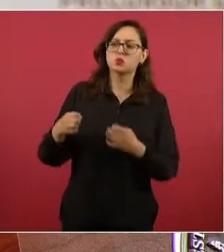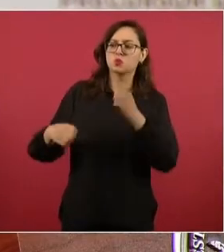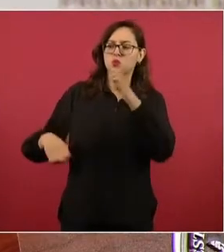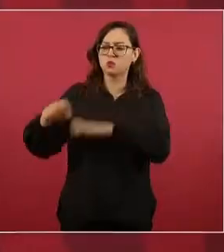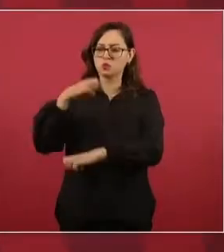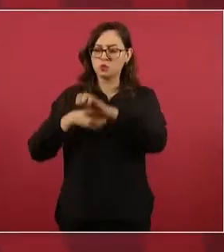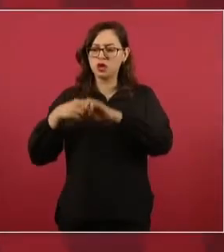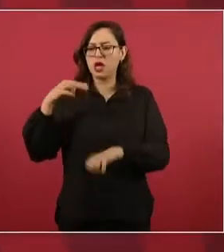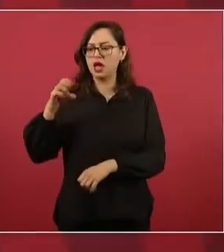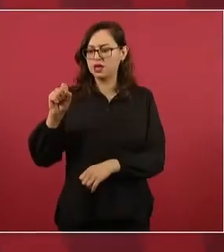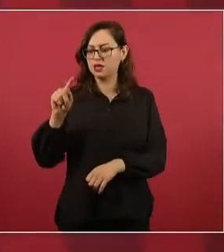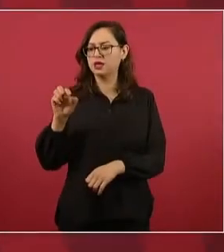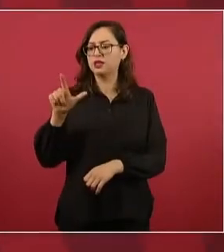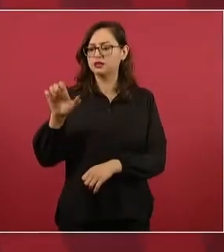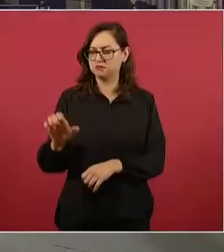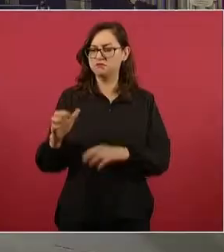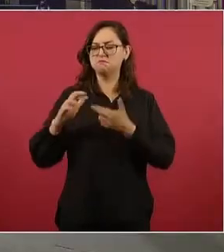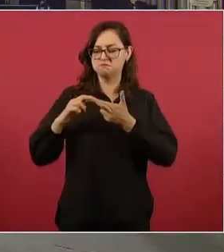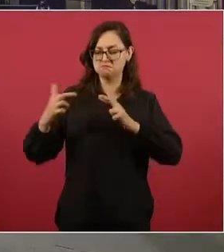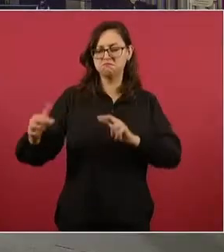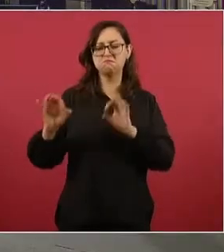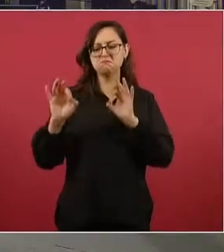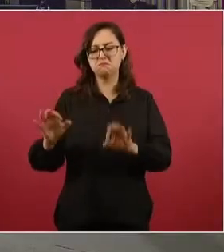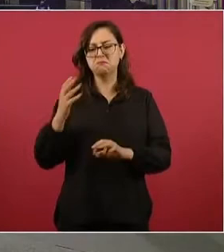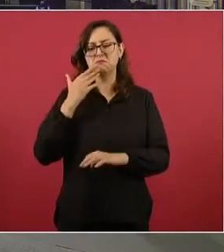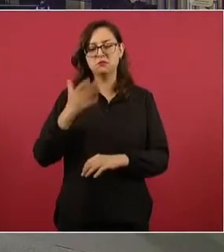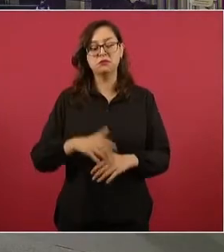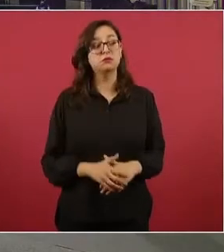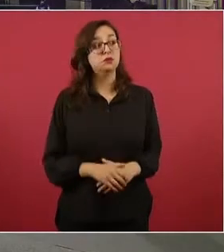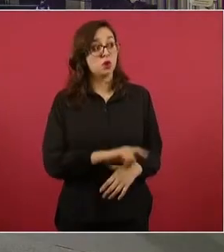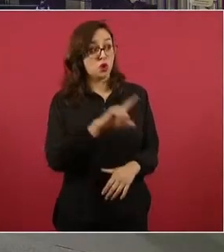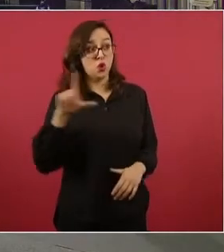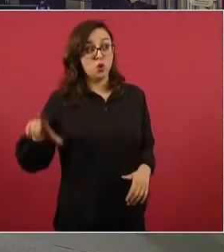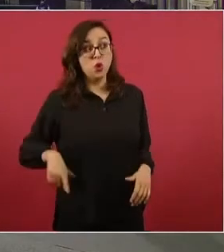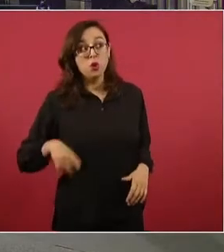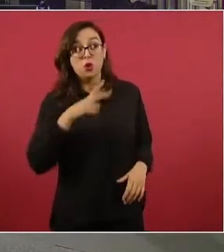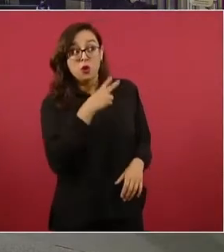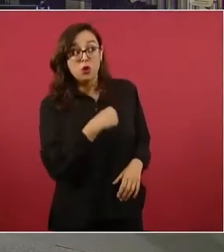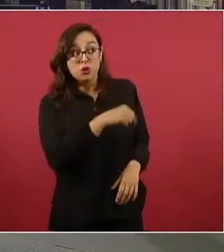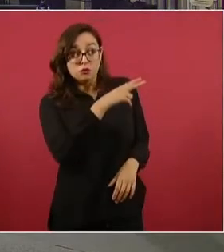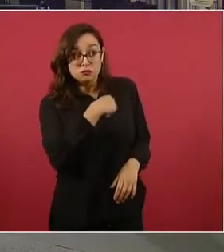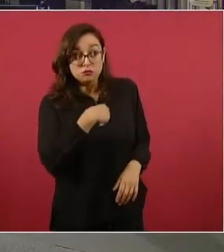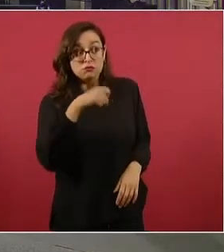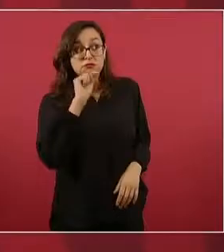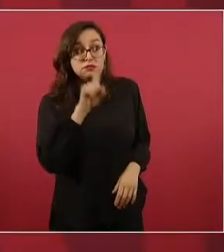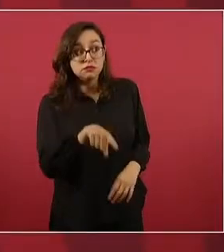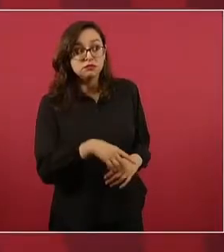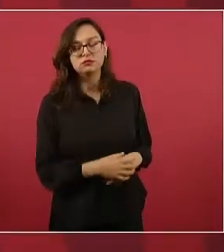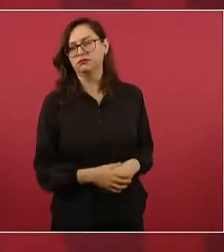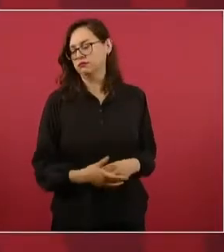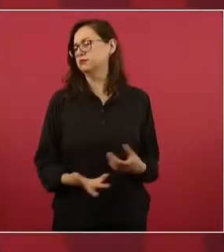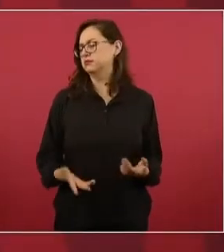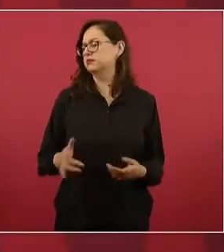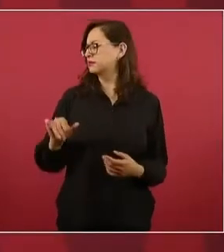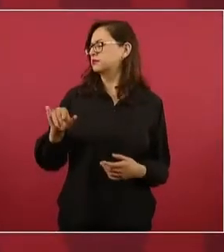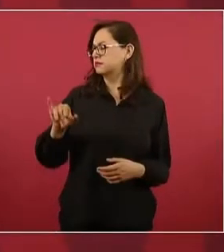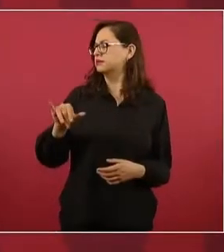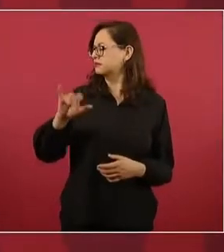empresarios de Nestlé. ¿Y con el gobierno suizo también? Sí, sí. No tenemos